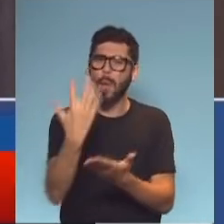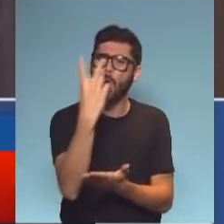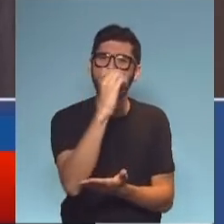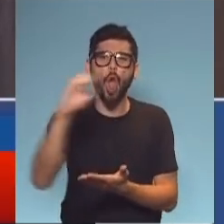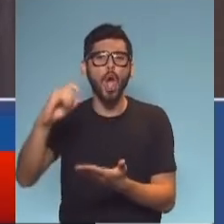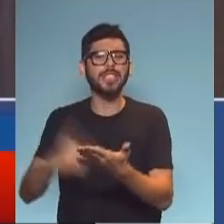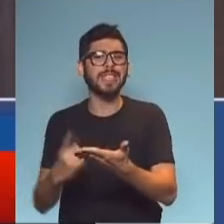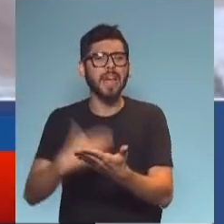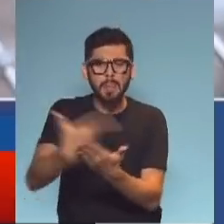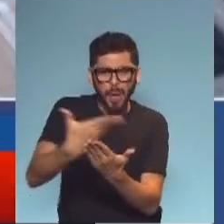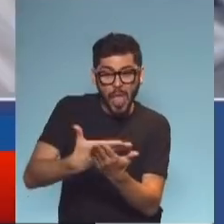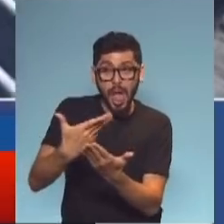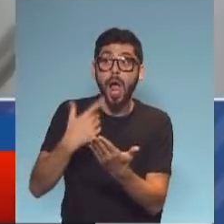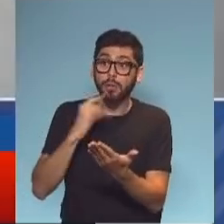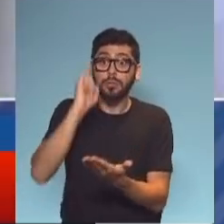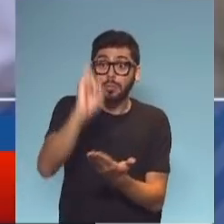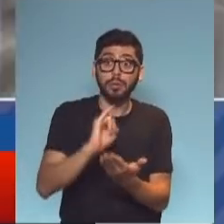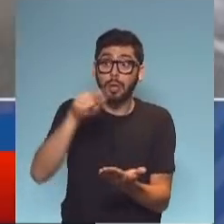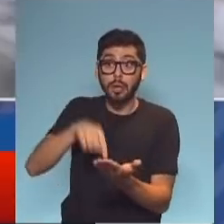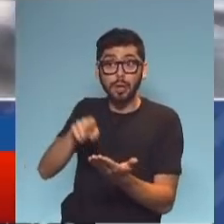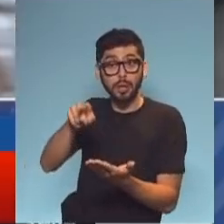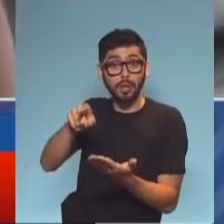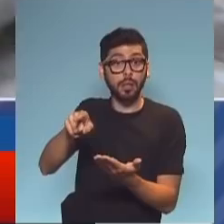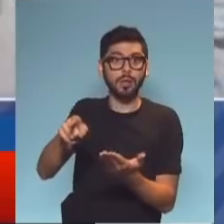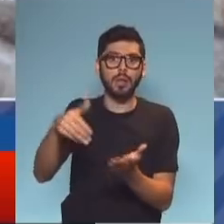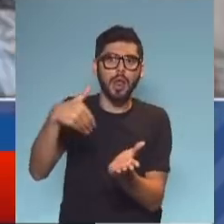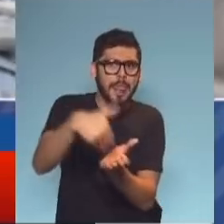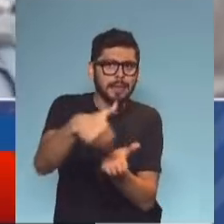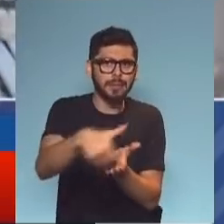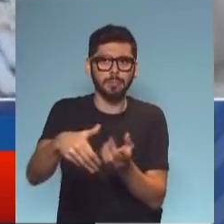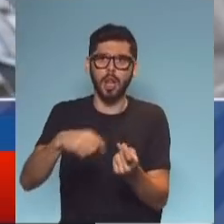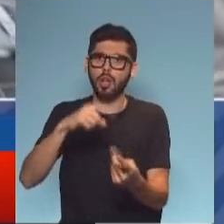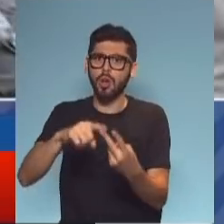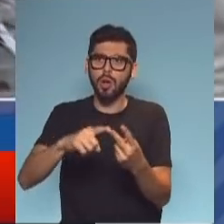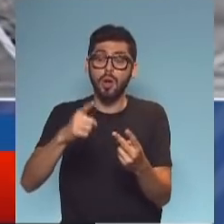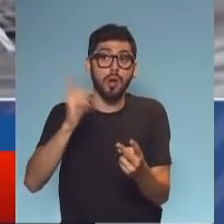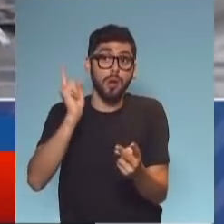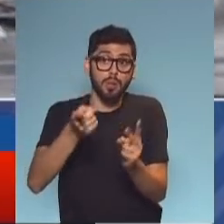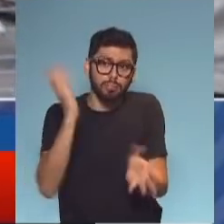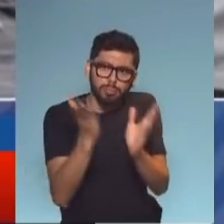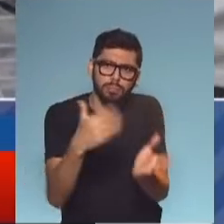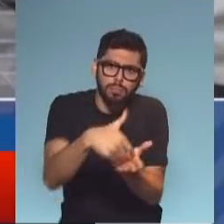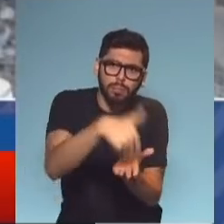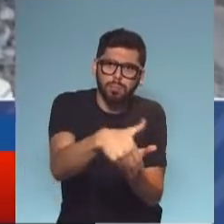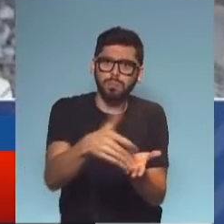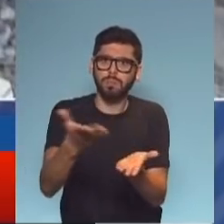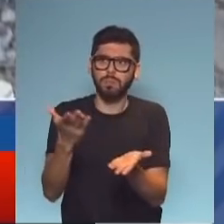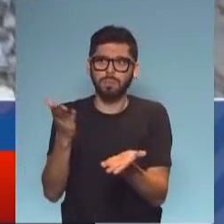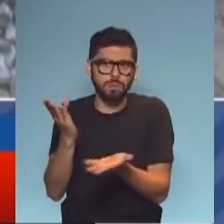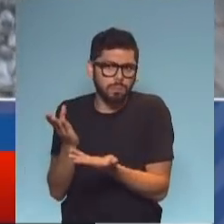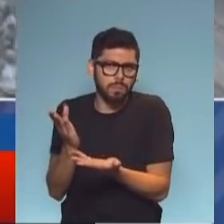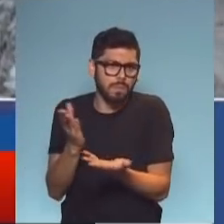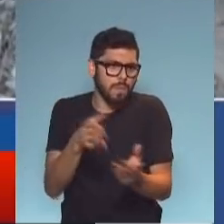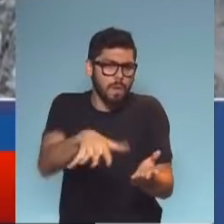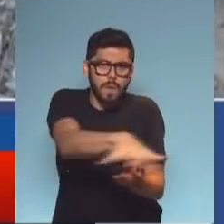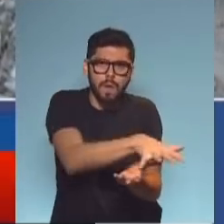y describe las formas de discriminación y de apartheid que aplica el Estado de Israel sobre el